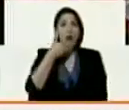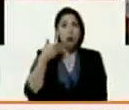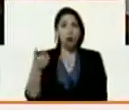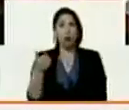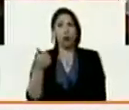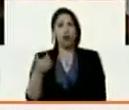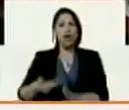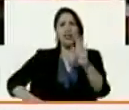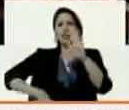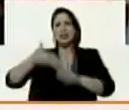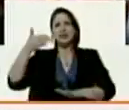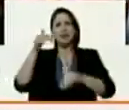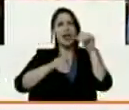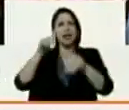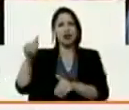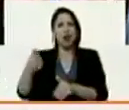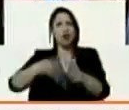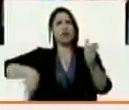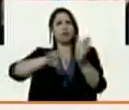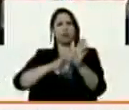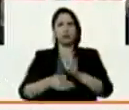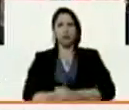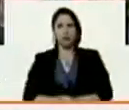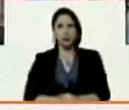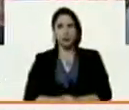ir a una segunda vuelta.